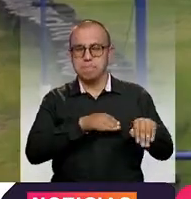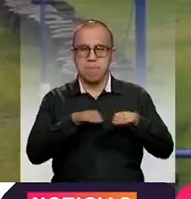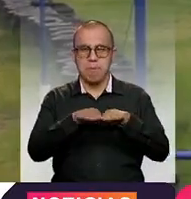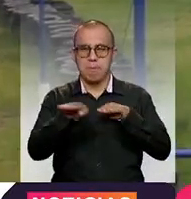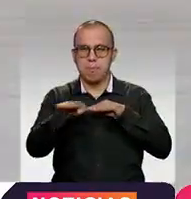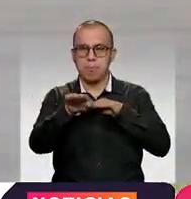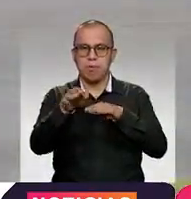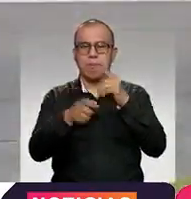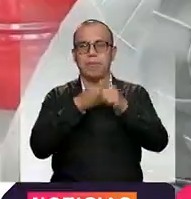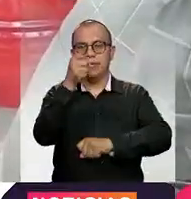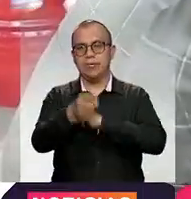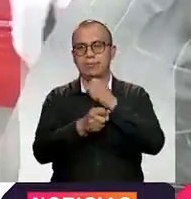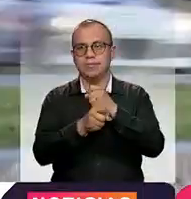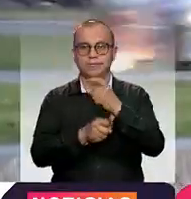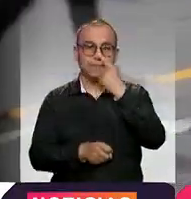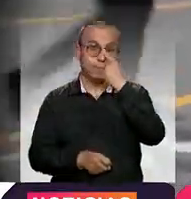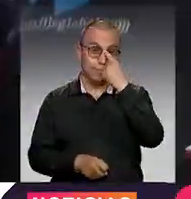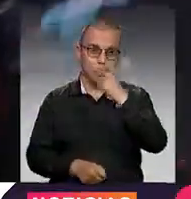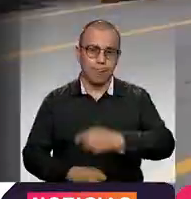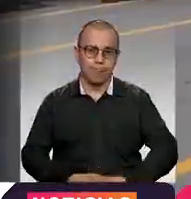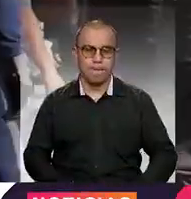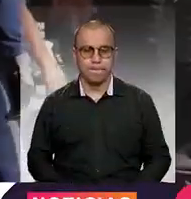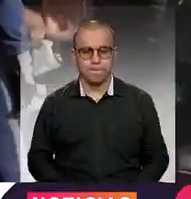este año.